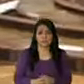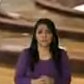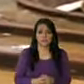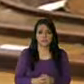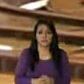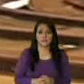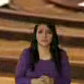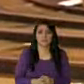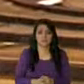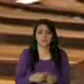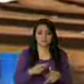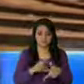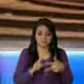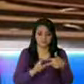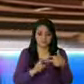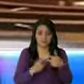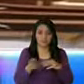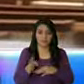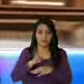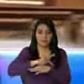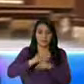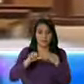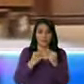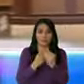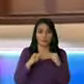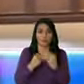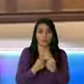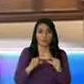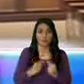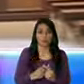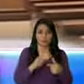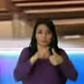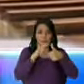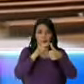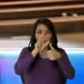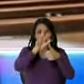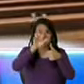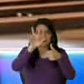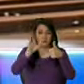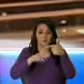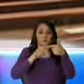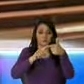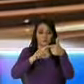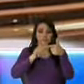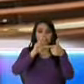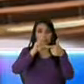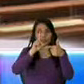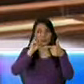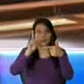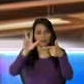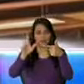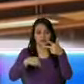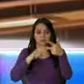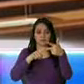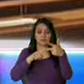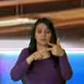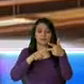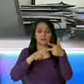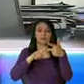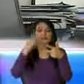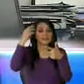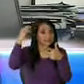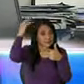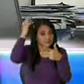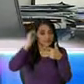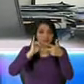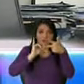tres fuerzas políticas en la Asamblea Nacional serían Alianza País, la Alianza Creo Suma y Partido Social Cristiano.